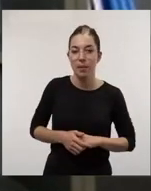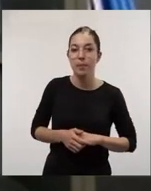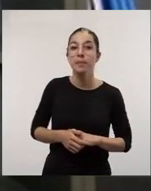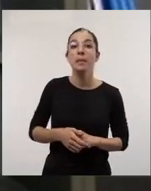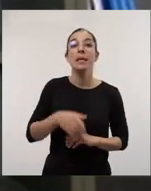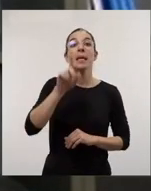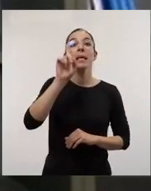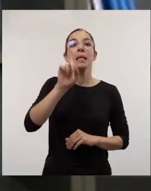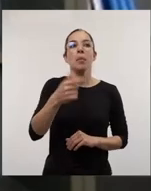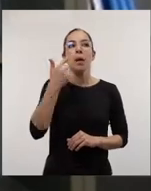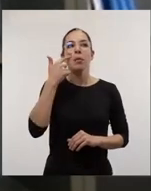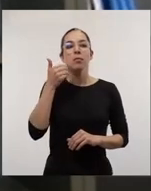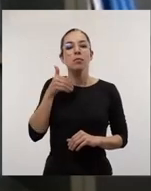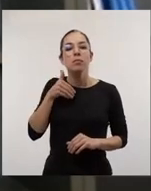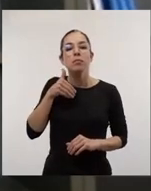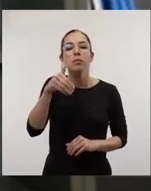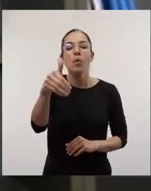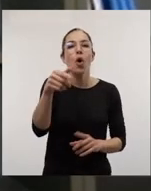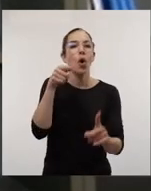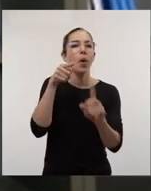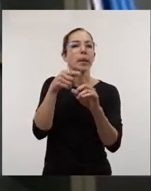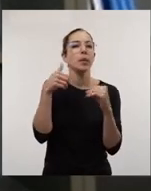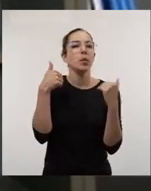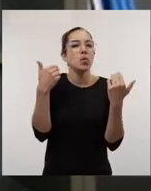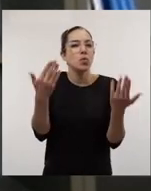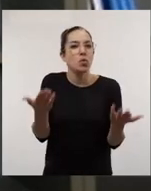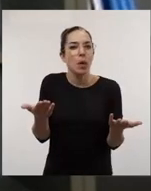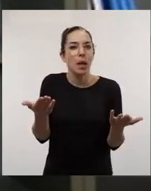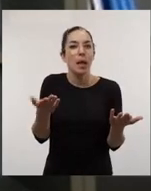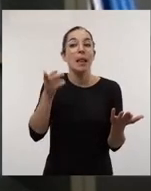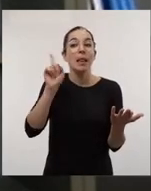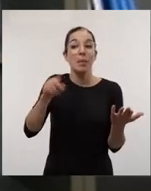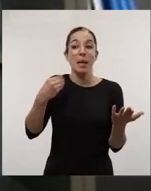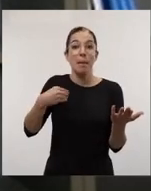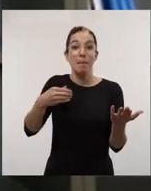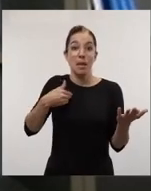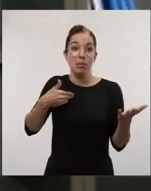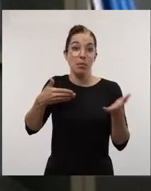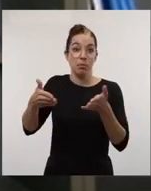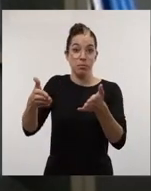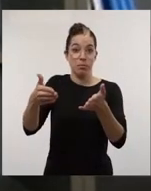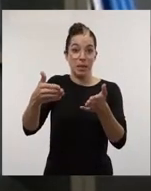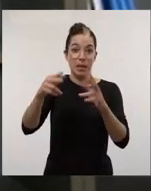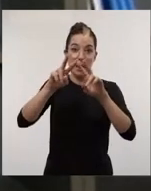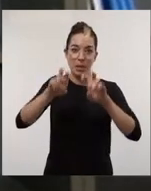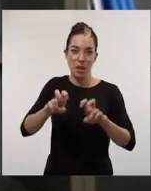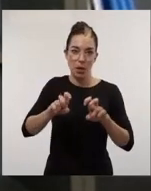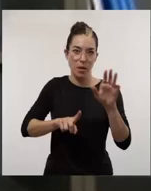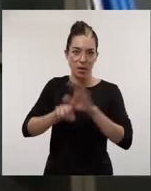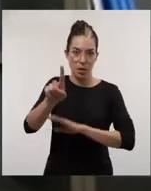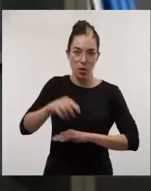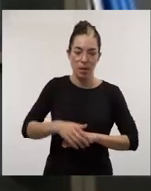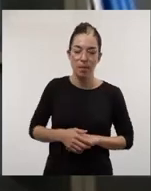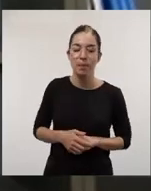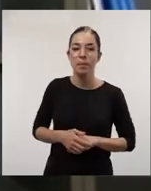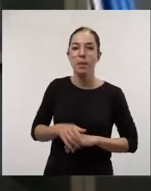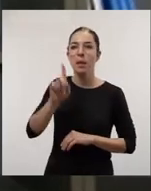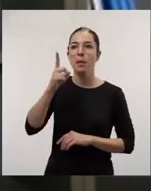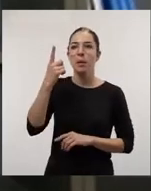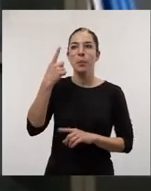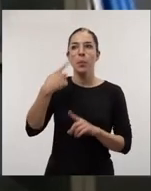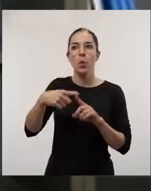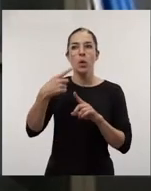y cuáles son mis objetivos a largo plazo pues para desarrollar esta carrera además destacaría que